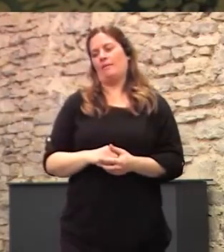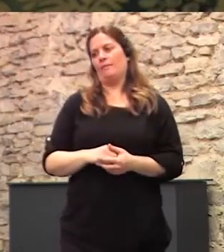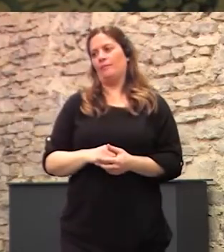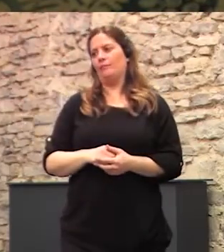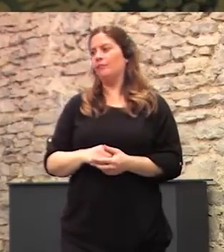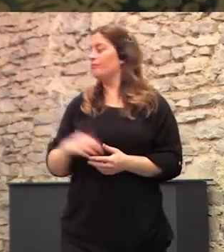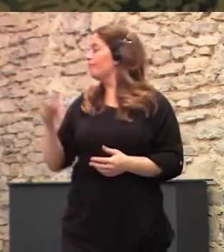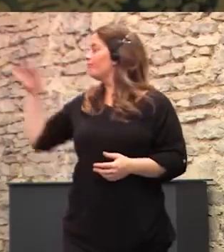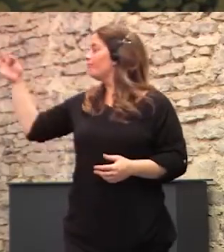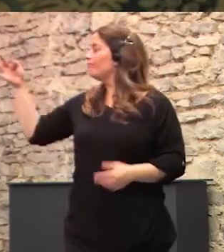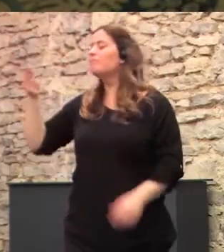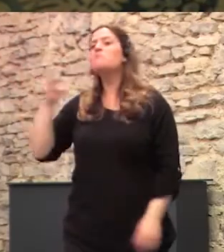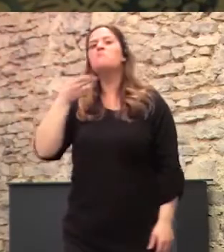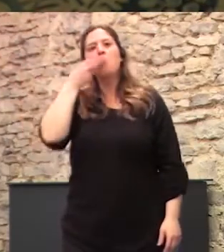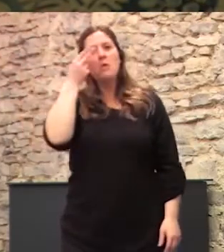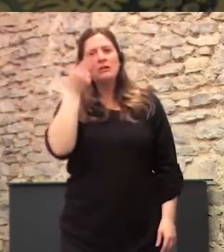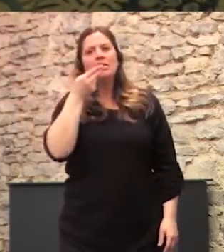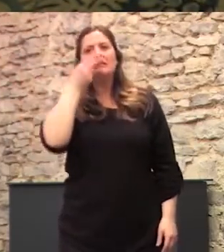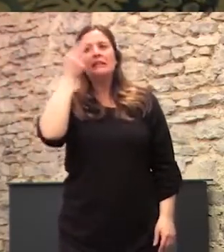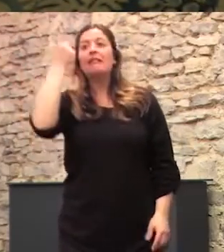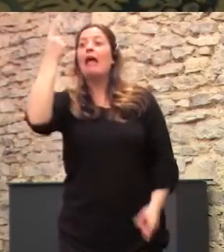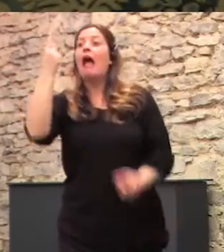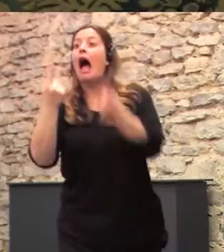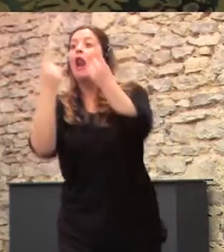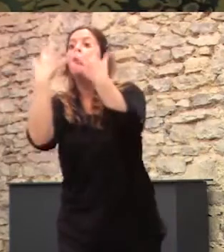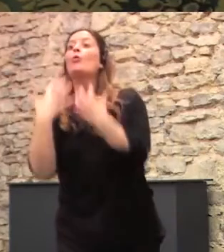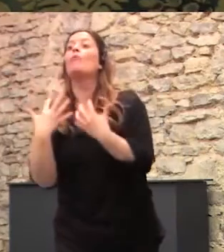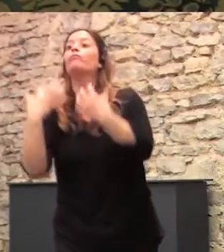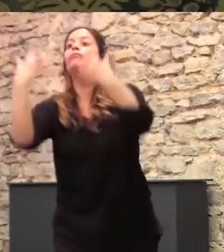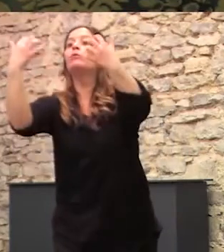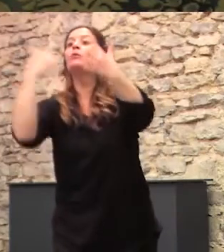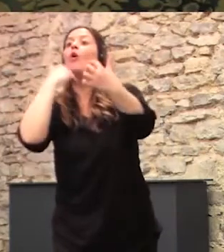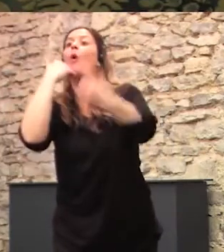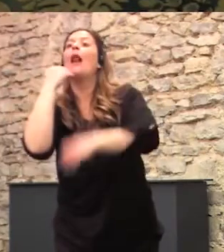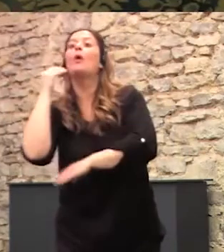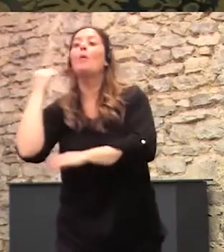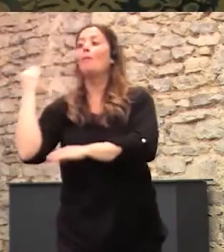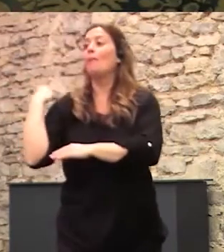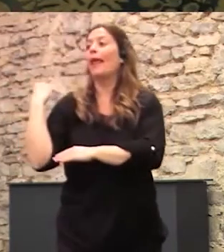Muy interesante. ¿Os animáis? ¿Alguien tiene algo que comentar, que preguntar?